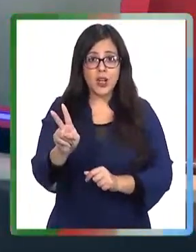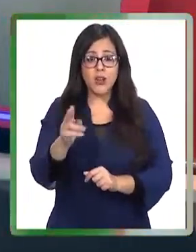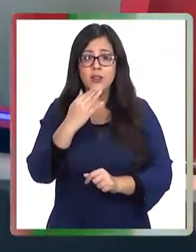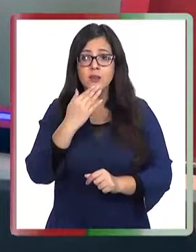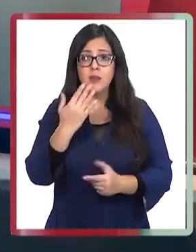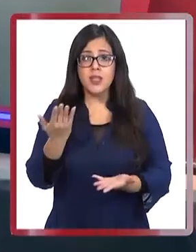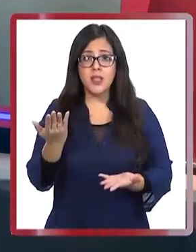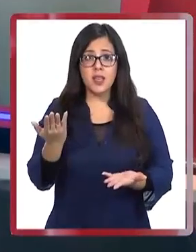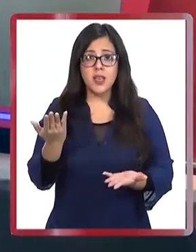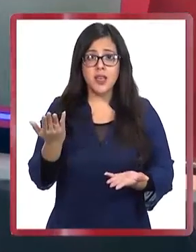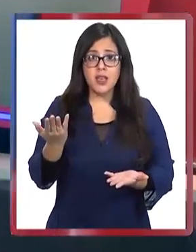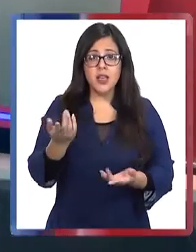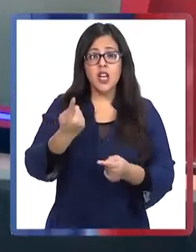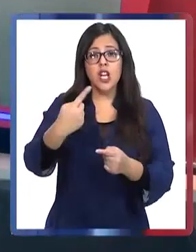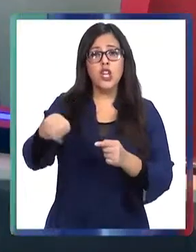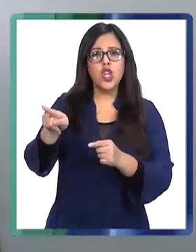de